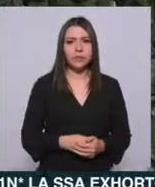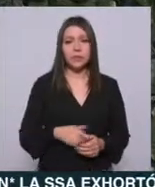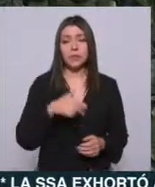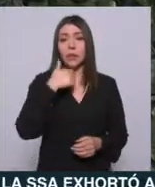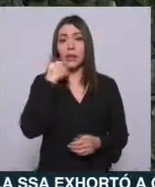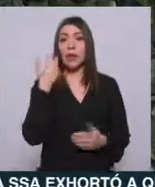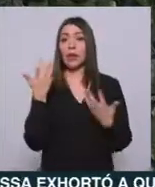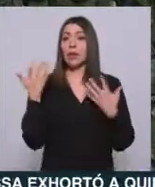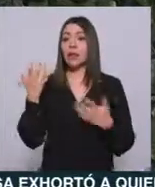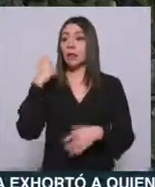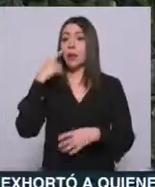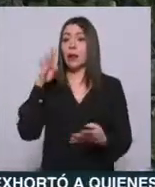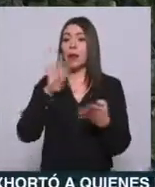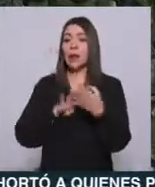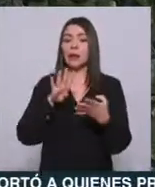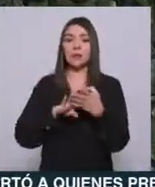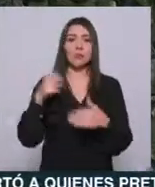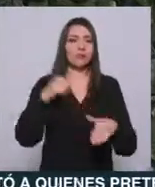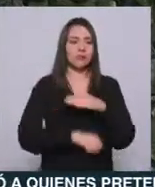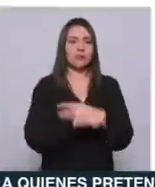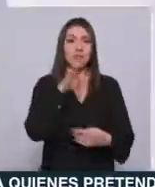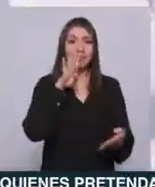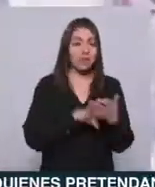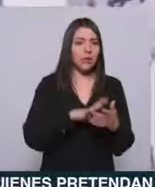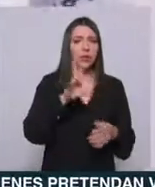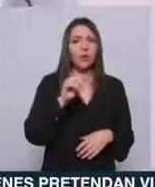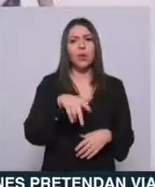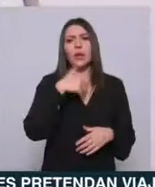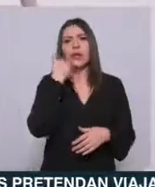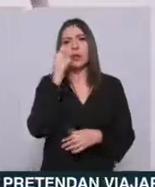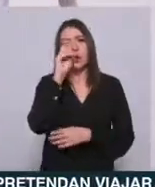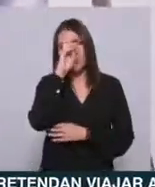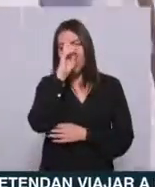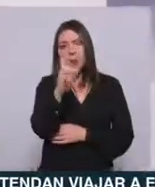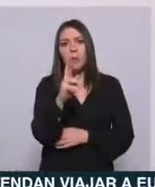a alguien a la cárcel, lo que buscamos es inhibir una conducta. Gloria López, 21 Noticias.